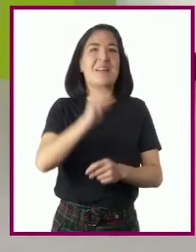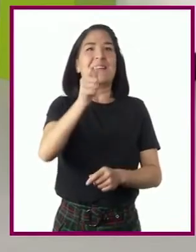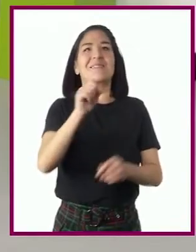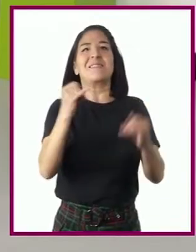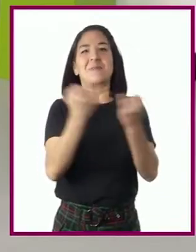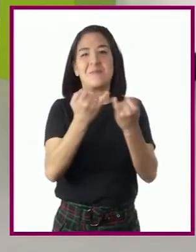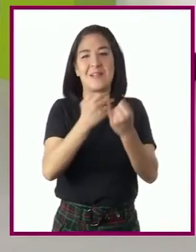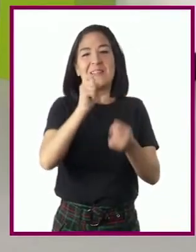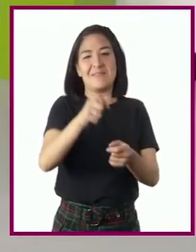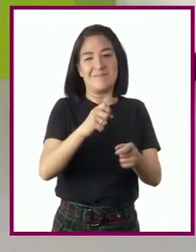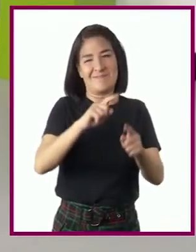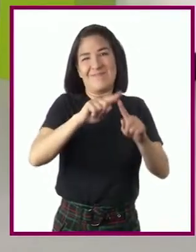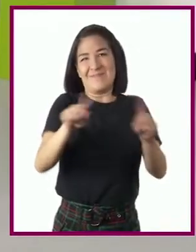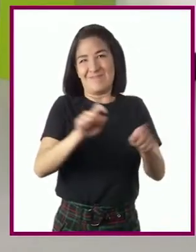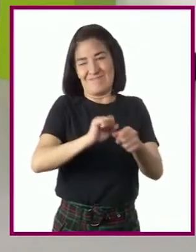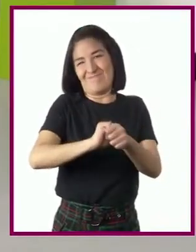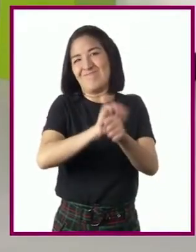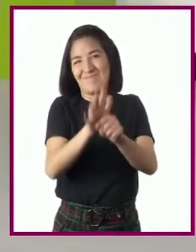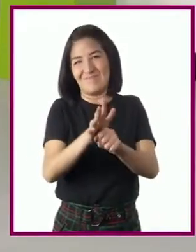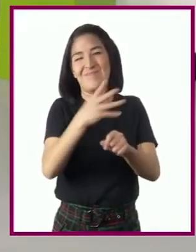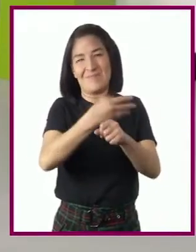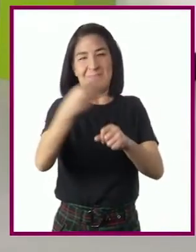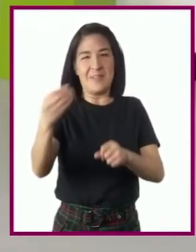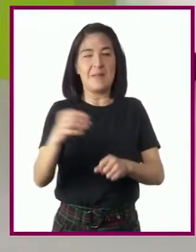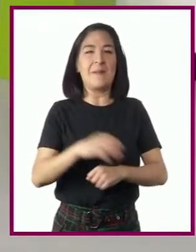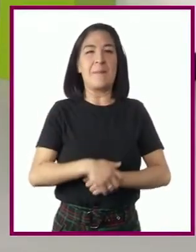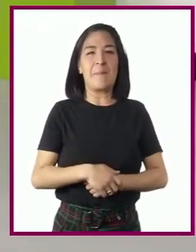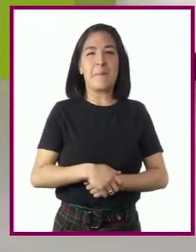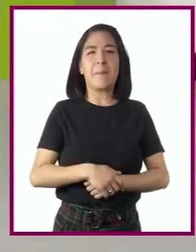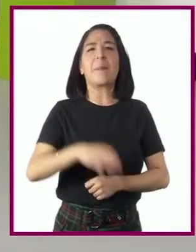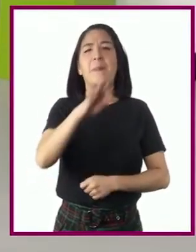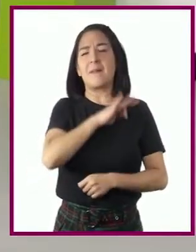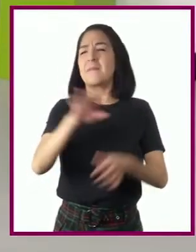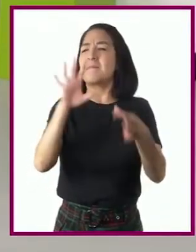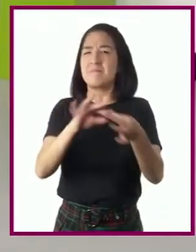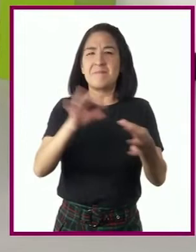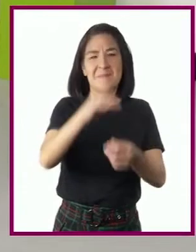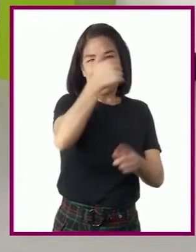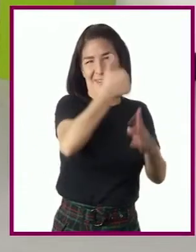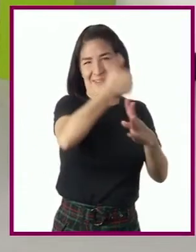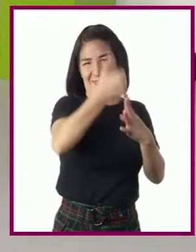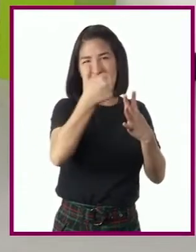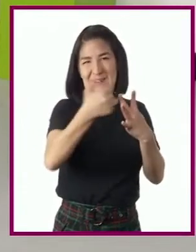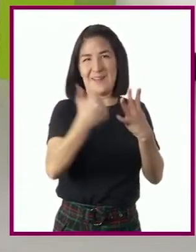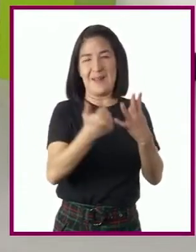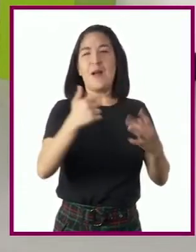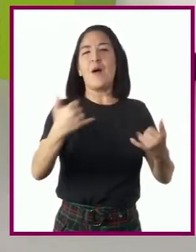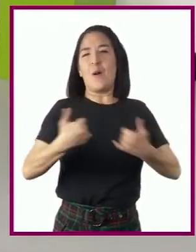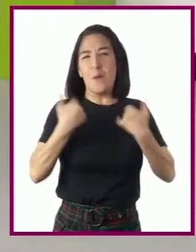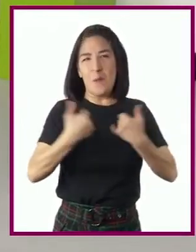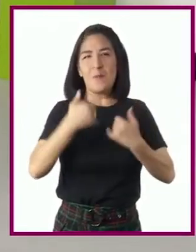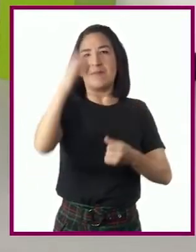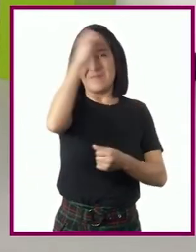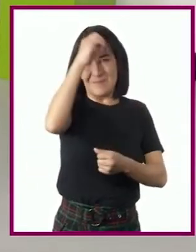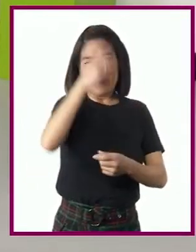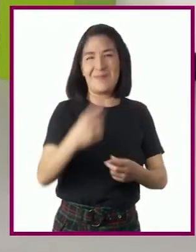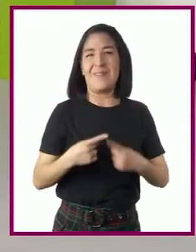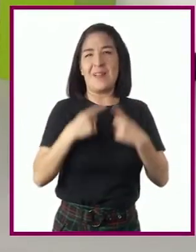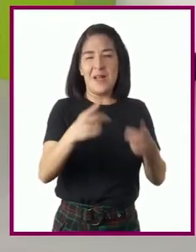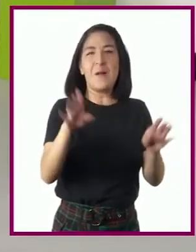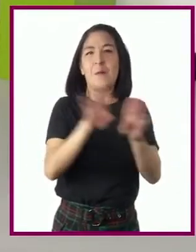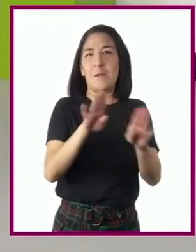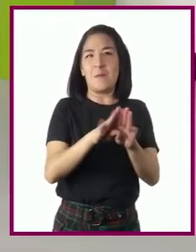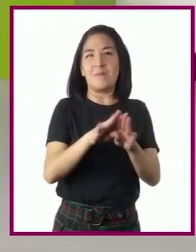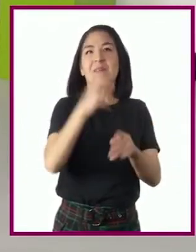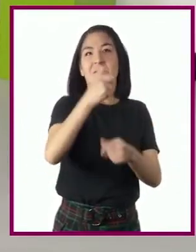contingencia? ¿Podemos platicar un poco sobre las anécdotas que nos contaron? Porque me parece que son situaciones